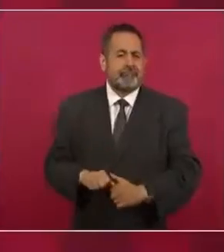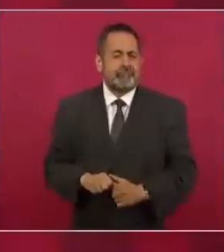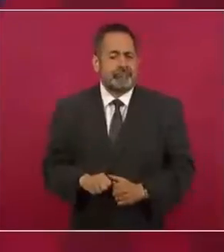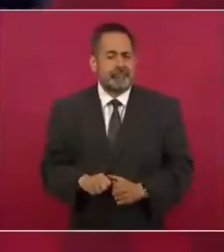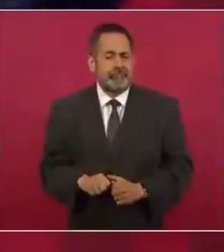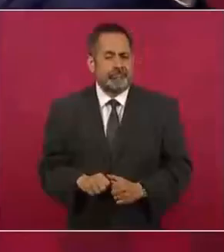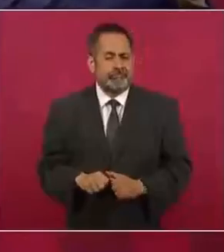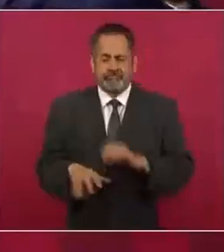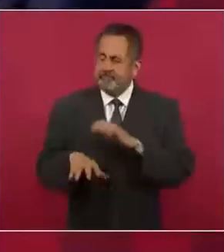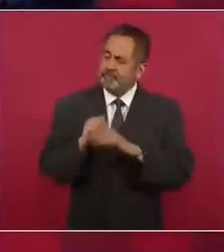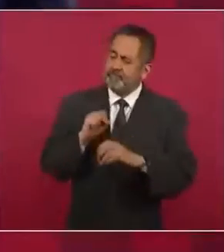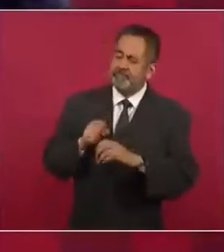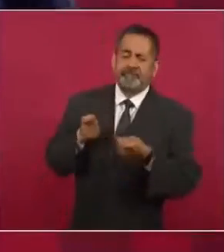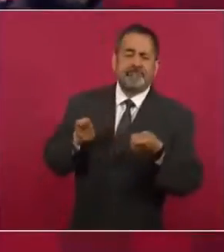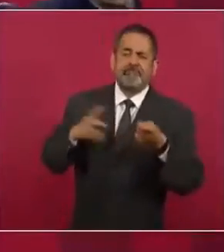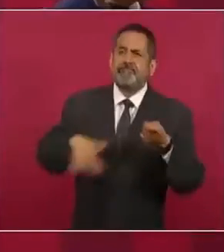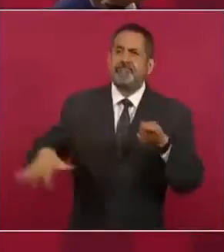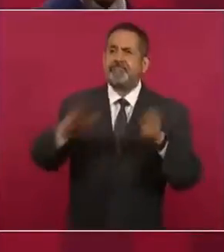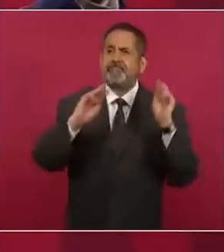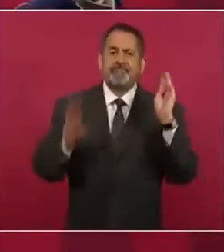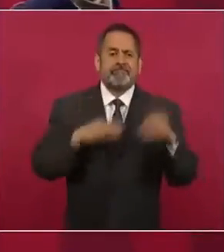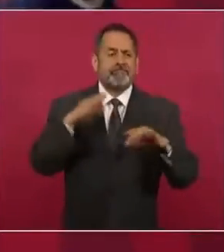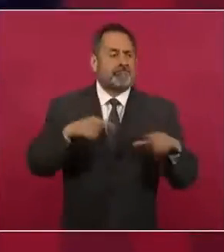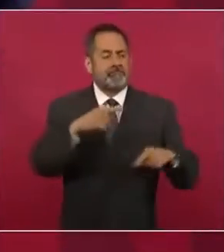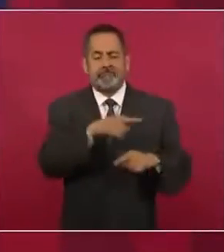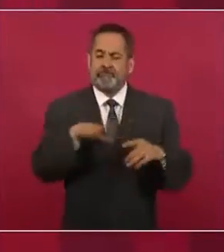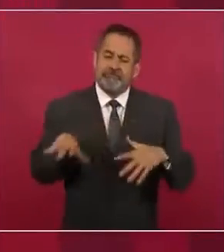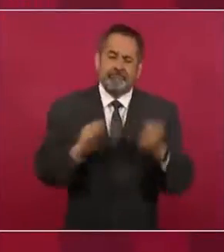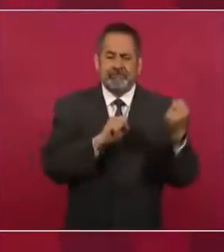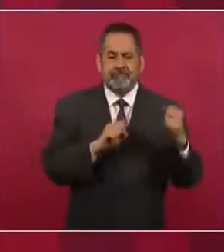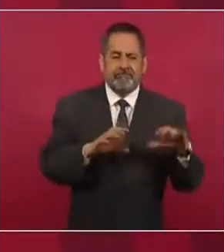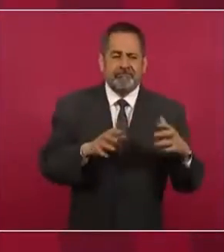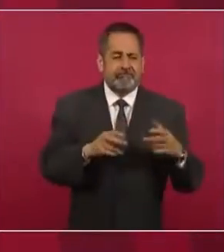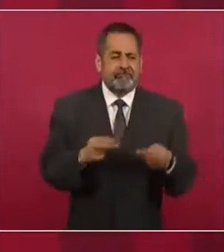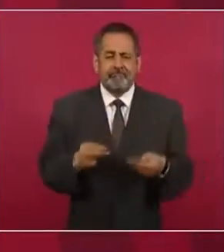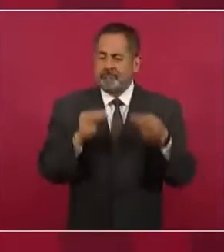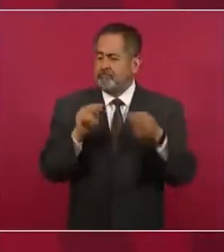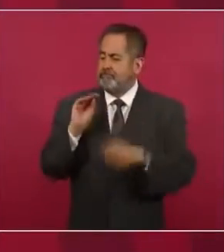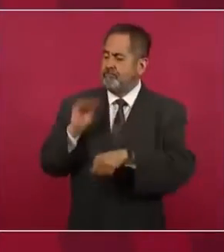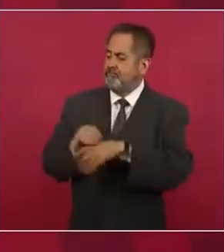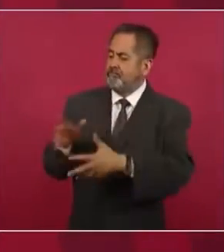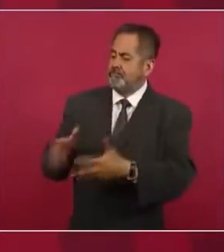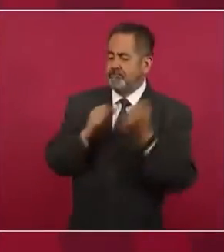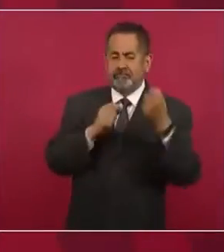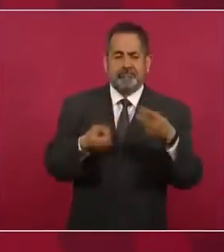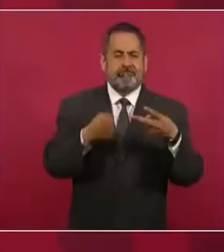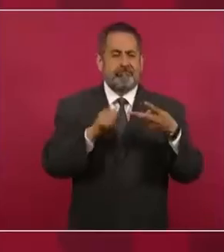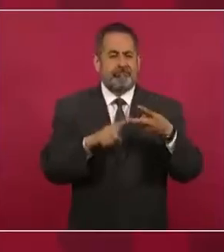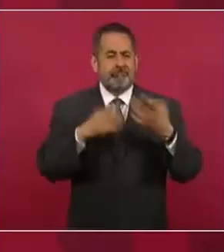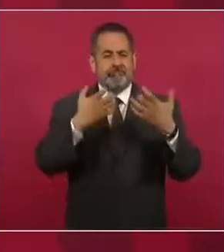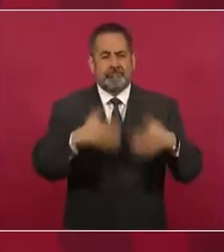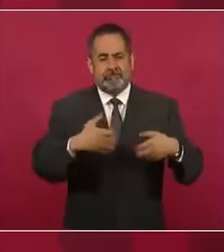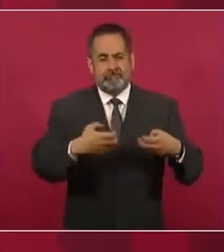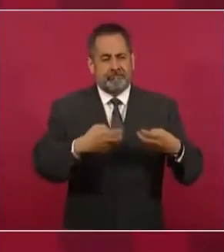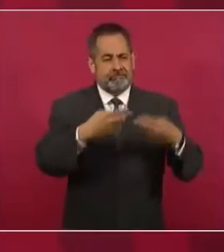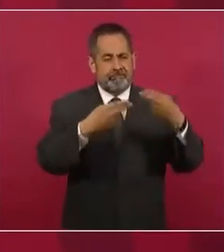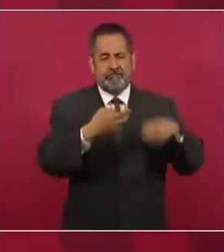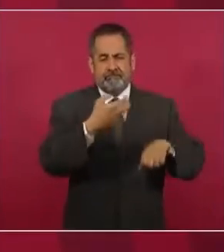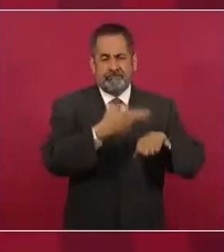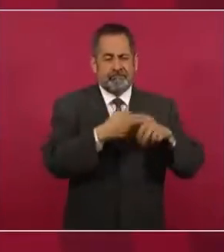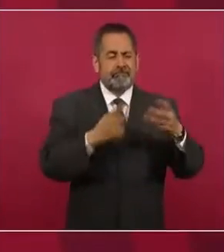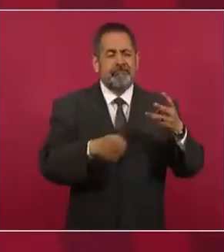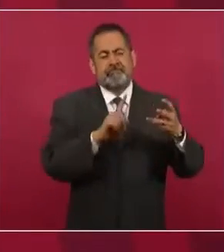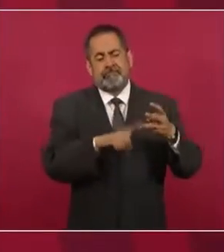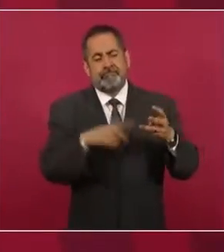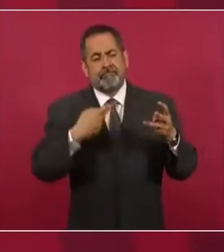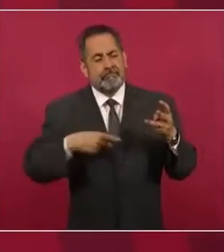que dominan en el mundo. Son fondos de inversión, luego las empresas y luego los